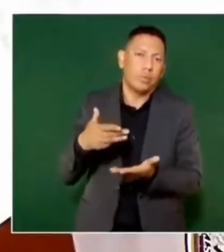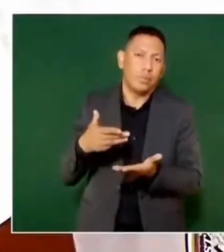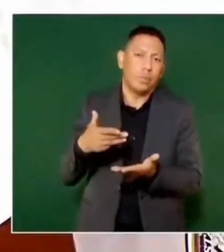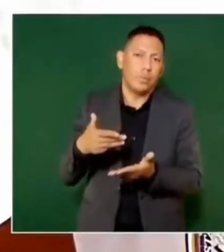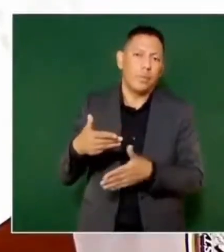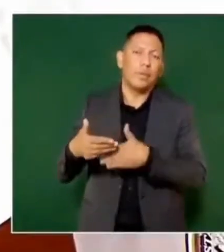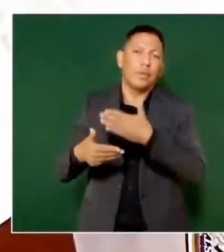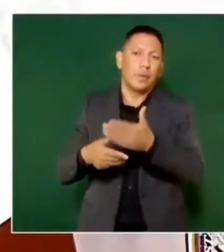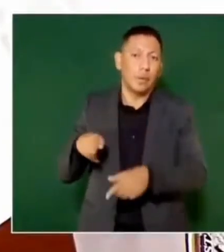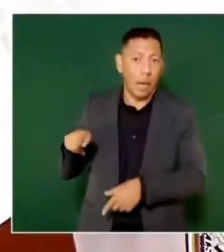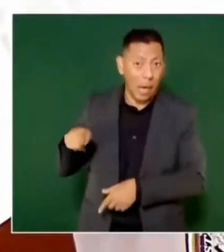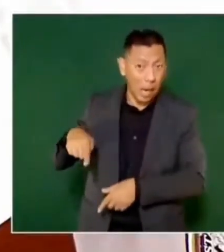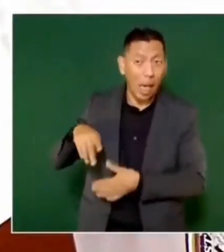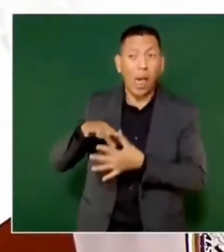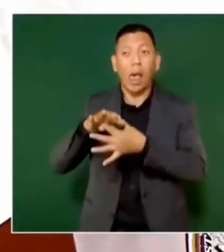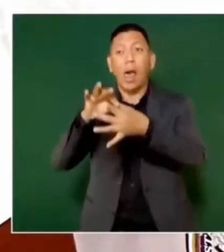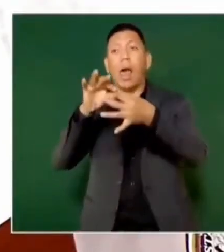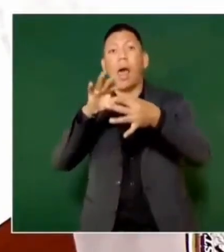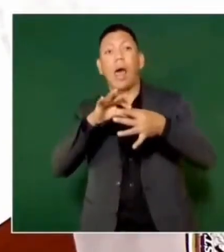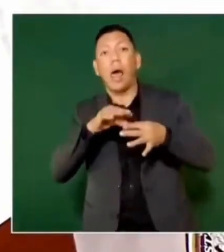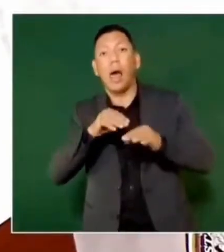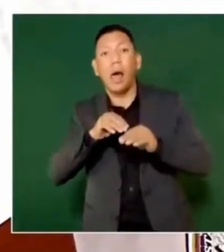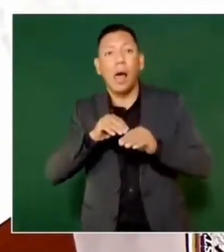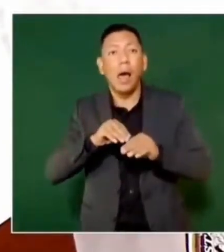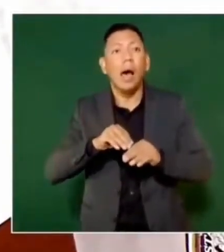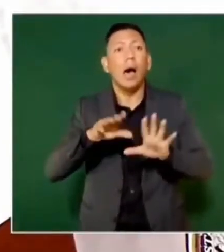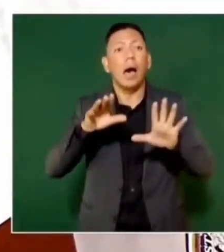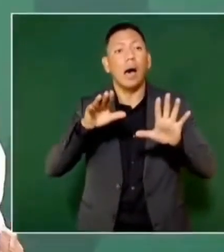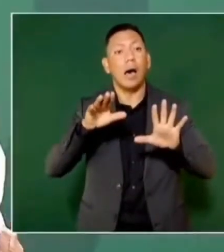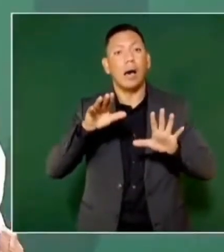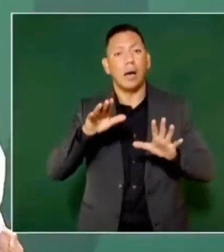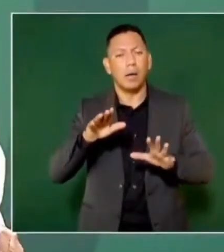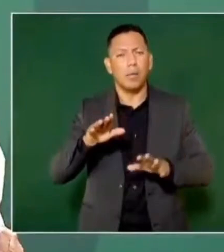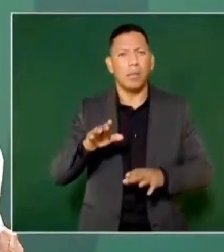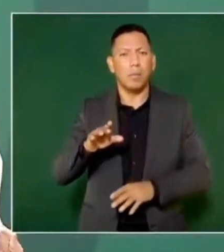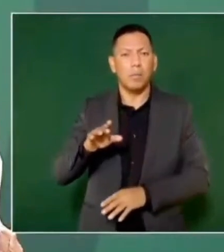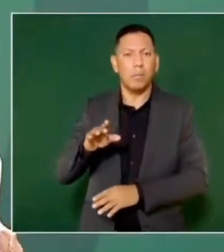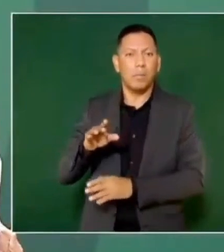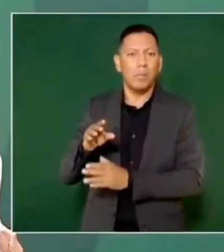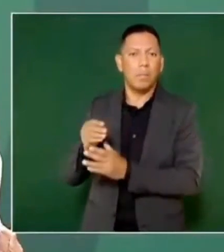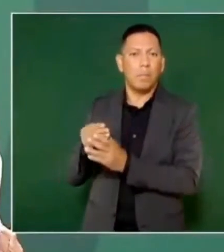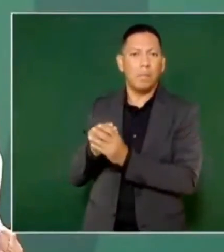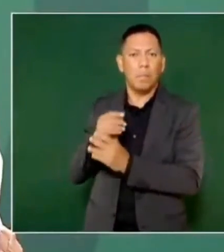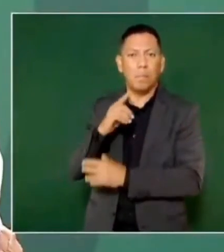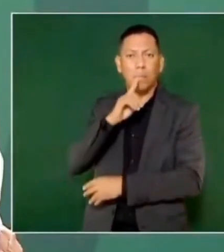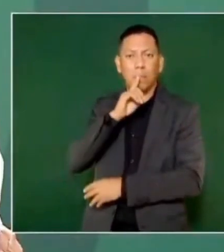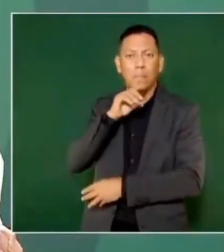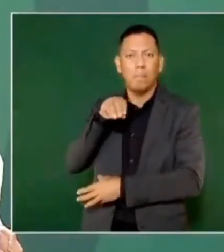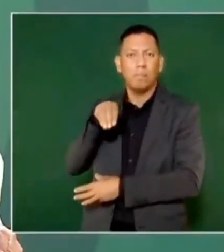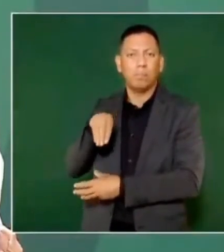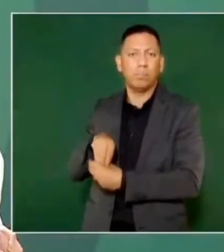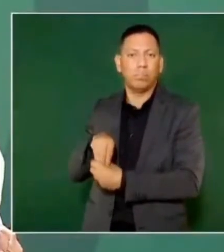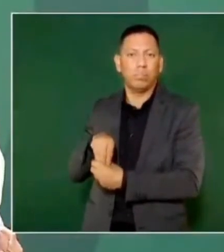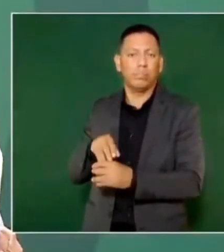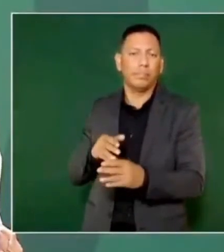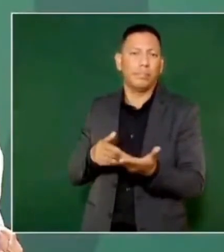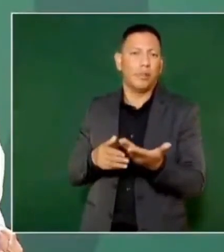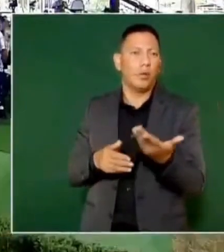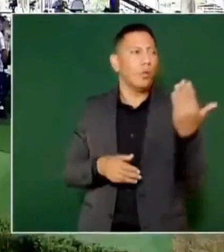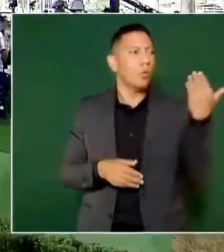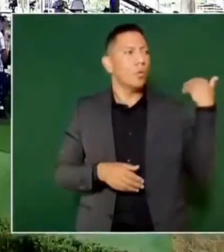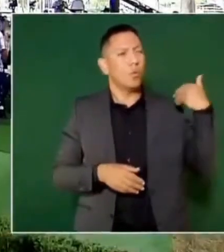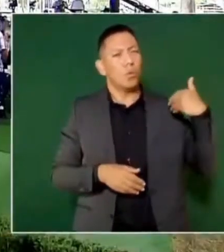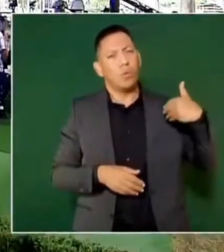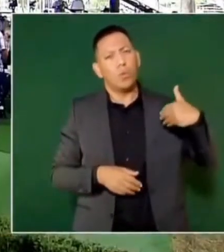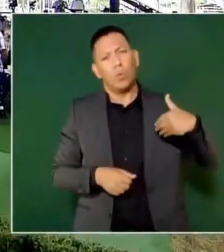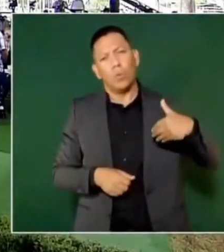vayan a informarlo. ¿Cuánto tiempo ha pasado? ¿Y quién